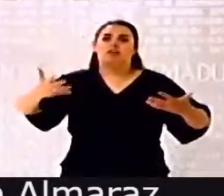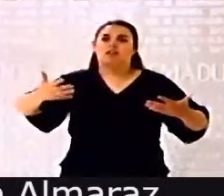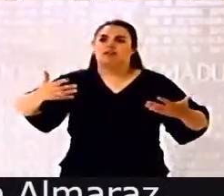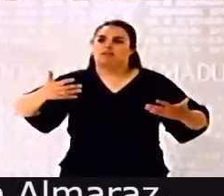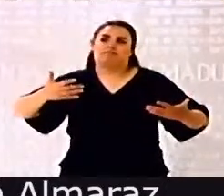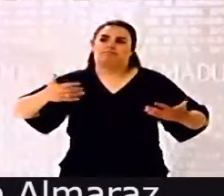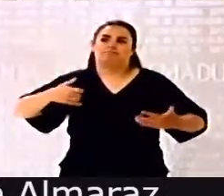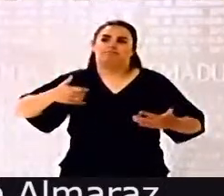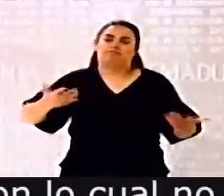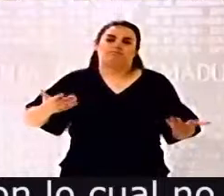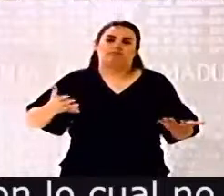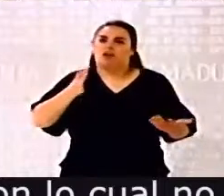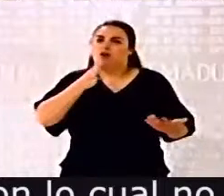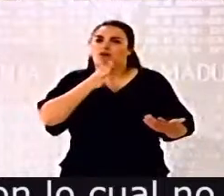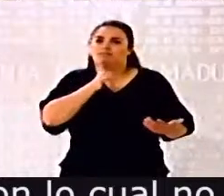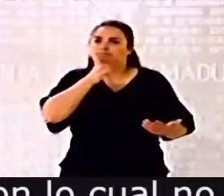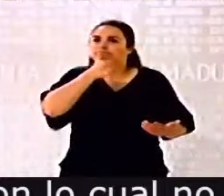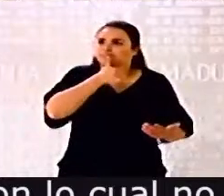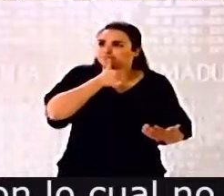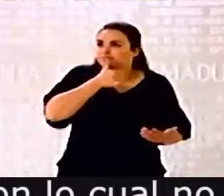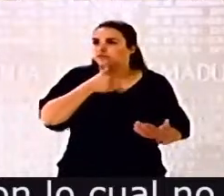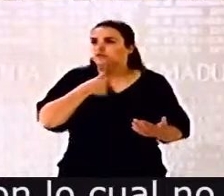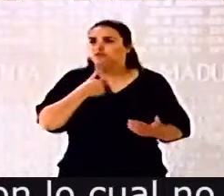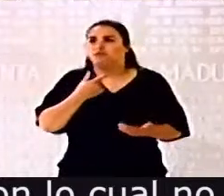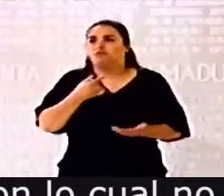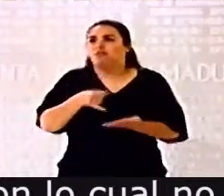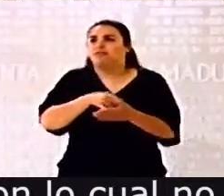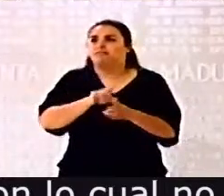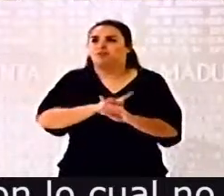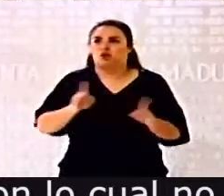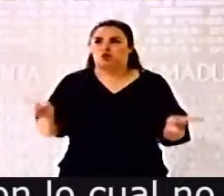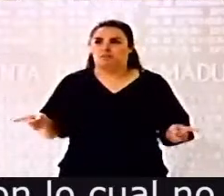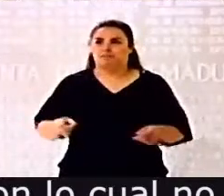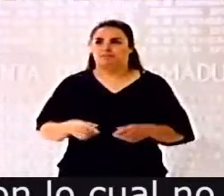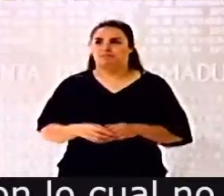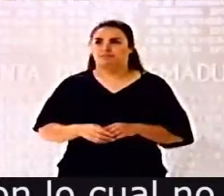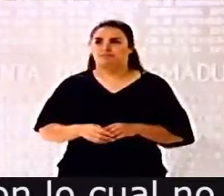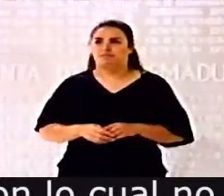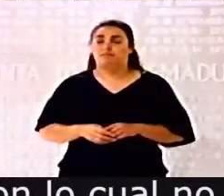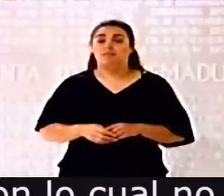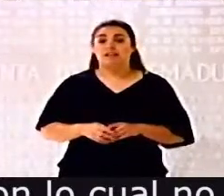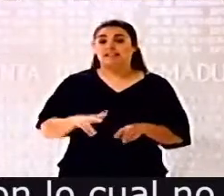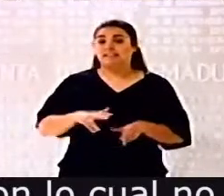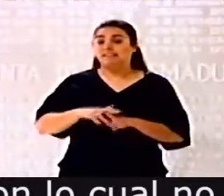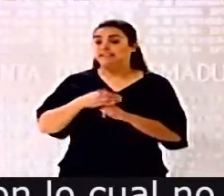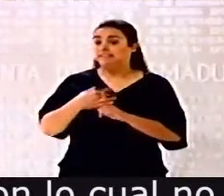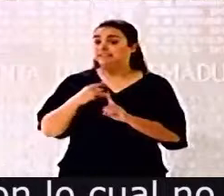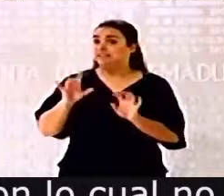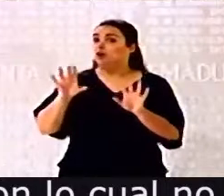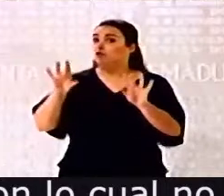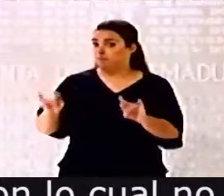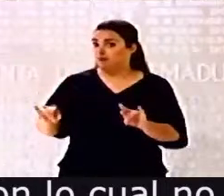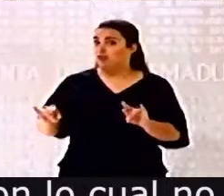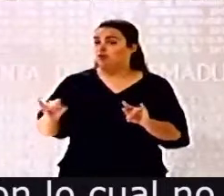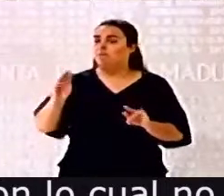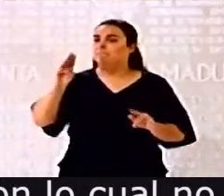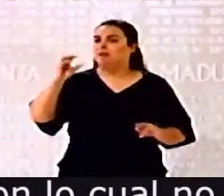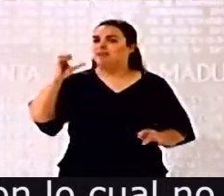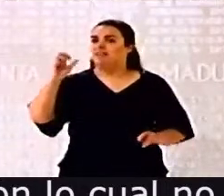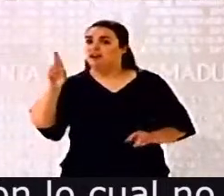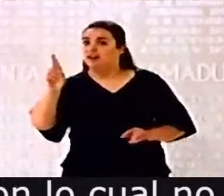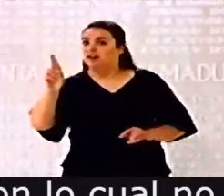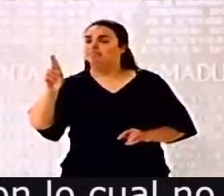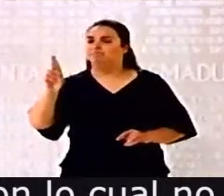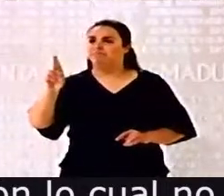vulnerando ninguna confidencialidad. Ese caso confirmado de PCR